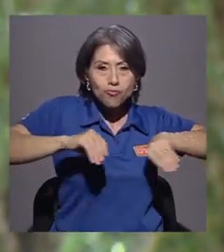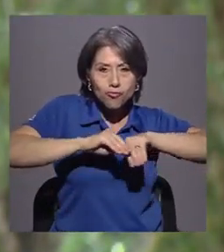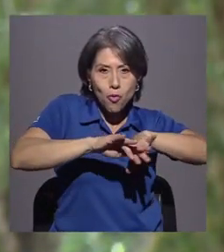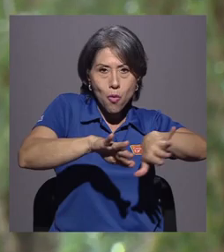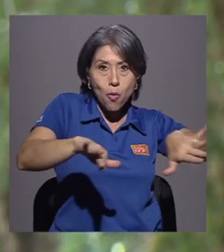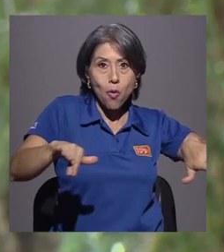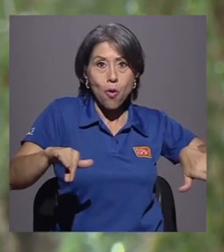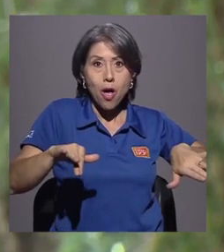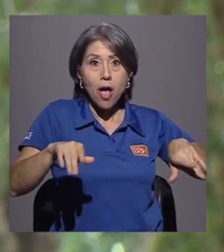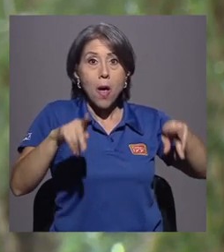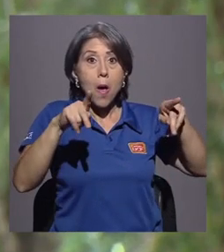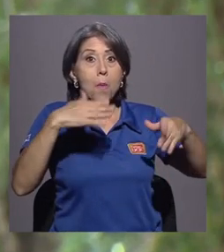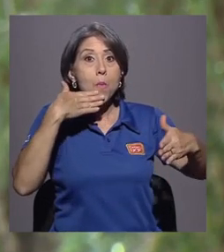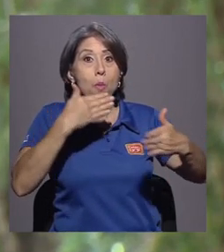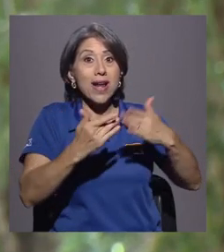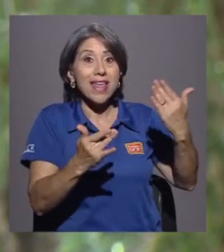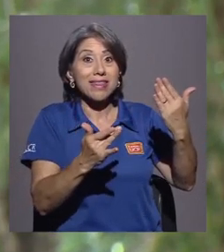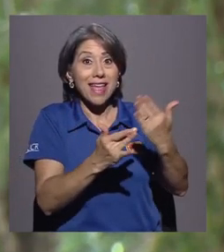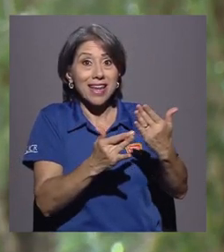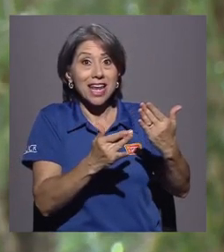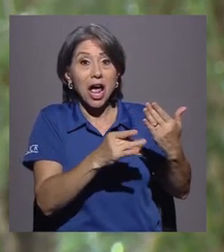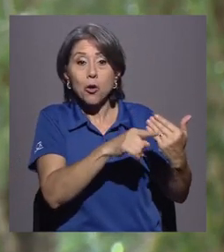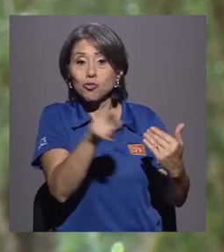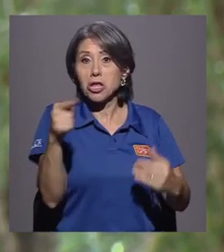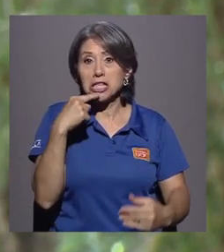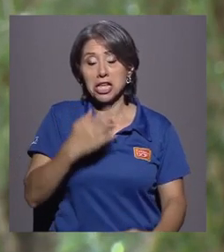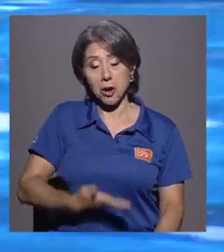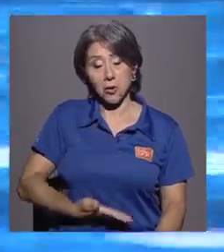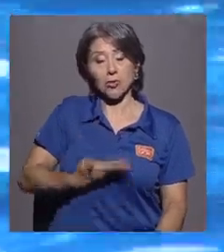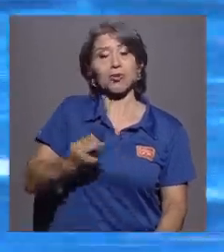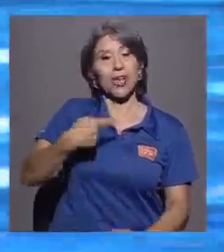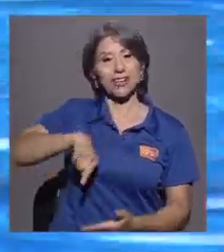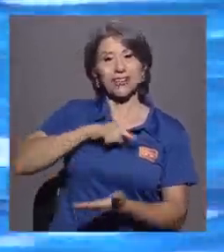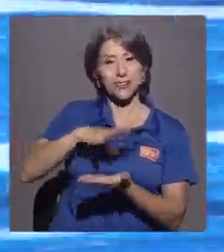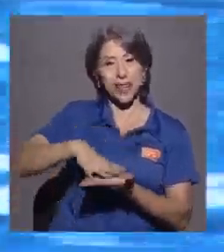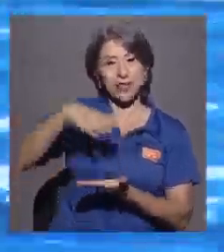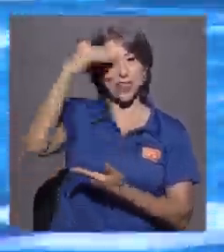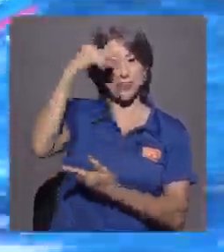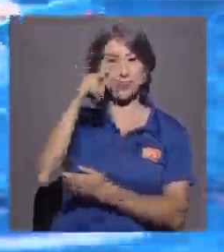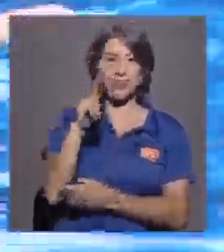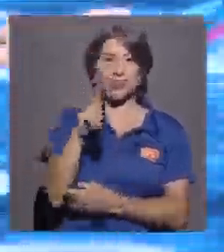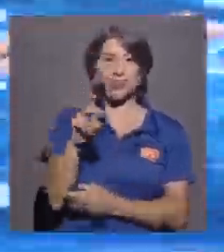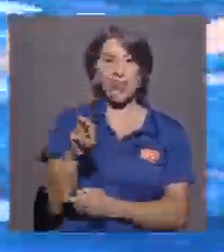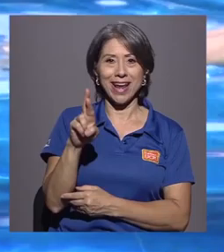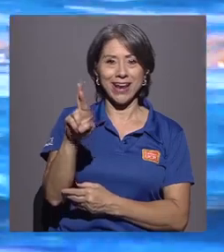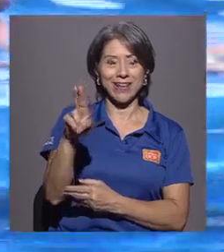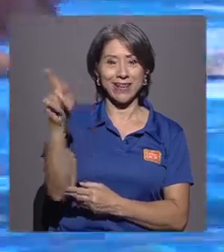nado, digan orgullosamente: aprendimos en la UCR, sede Guanacaste, ¿verdad?